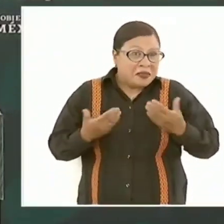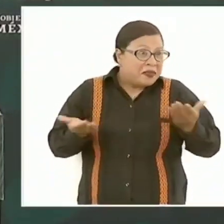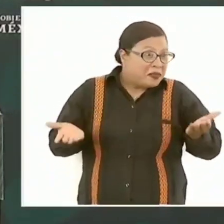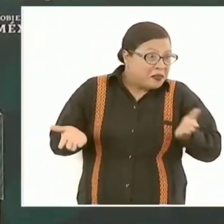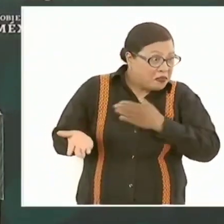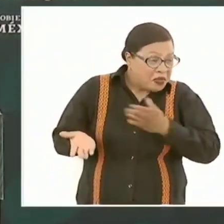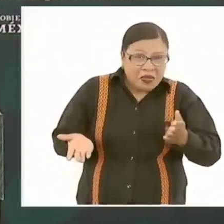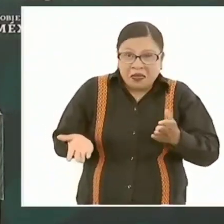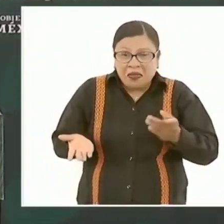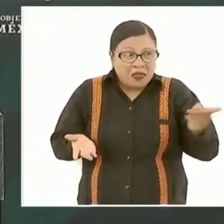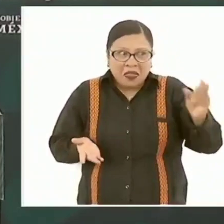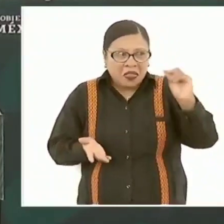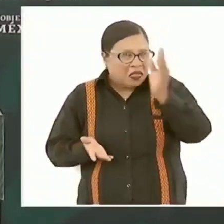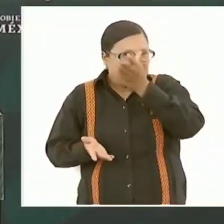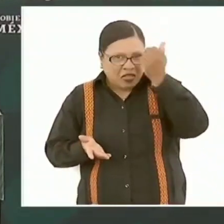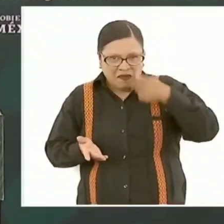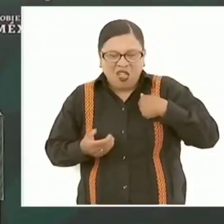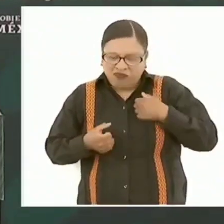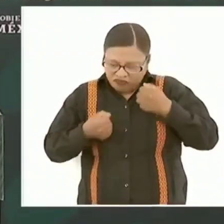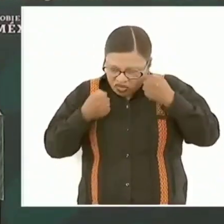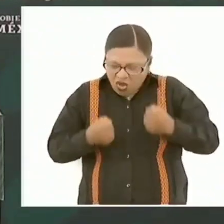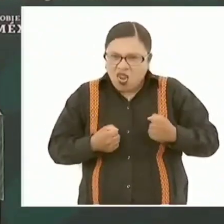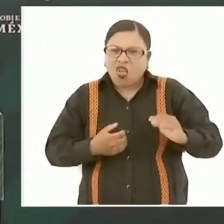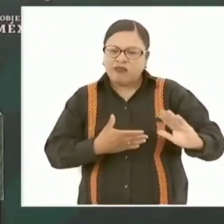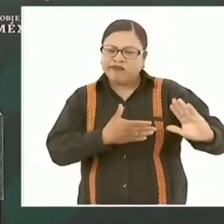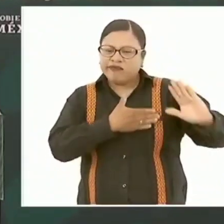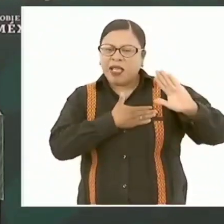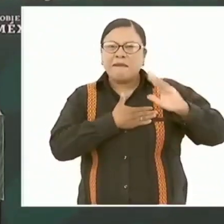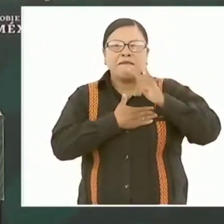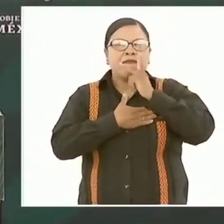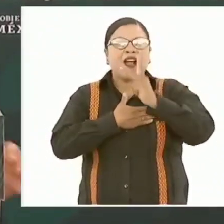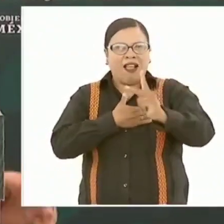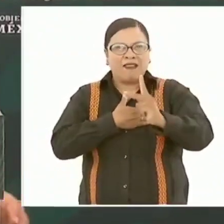no saben que yo soy hombre de palabra y que